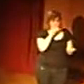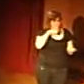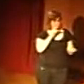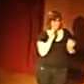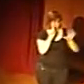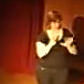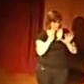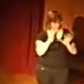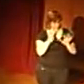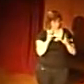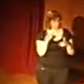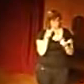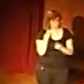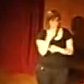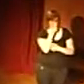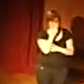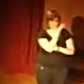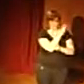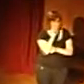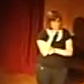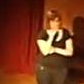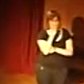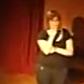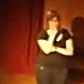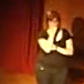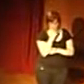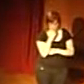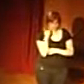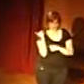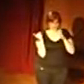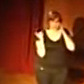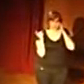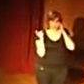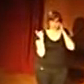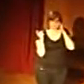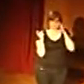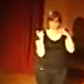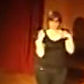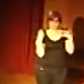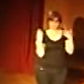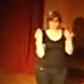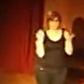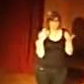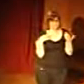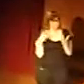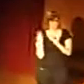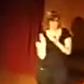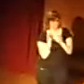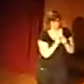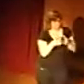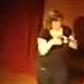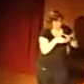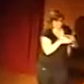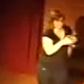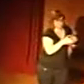eh visitando la biblioteca de aranj del escorial y asistido por la comunidad religiosa